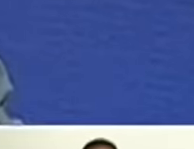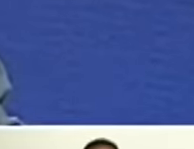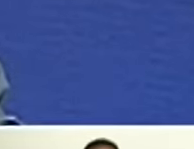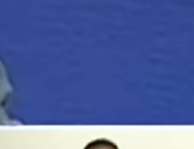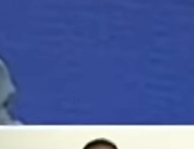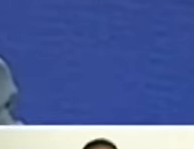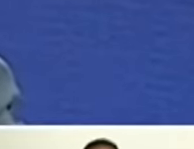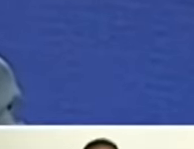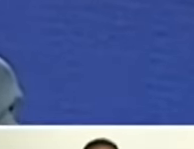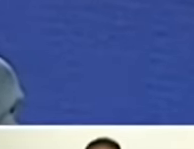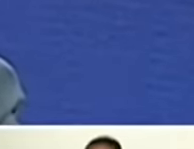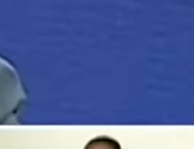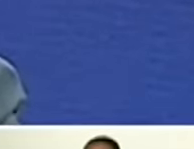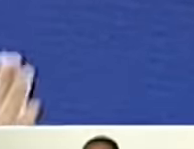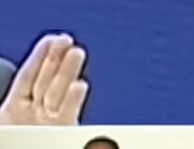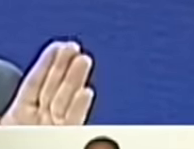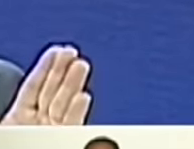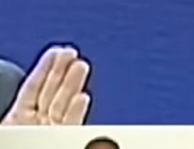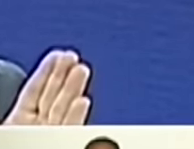desprecio, con autoritarismo.